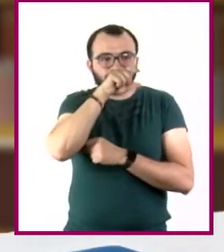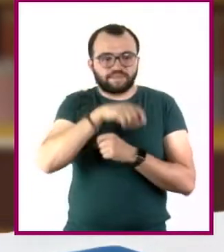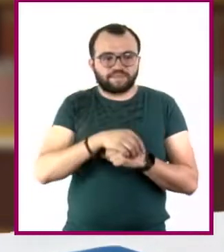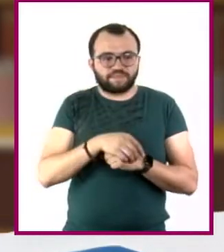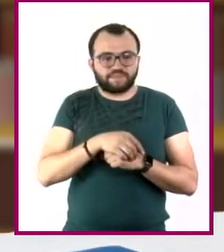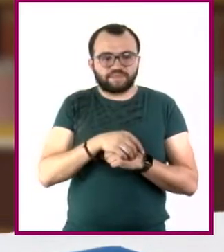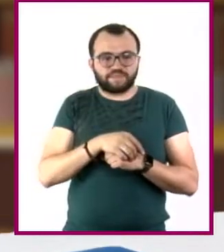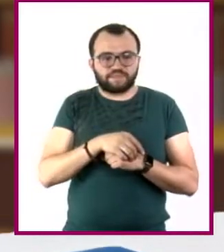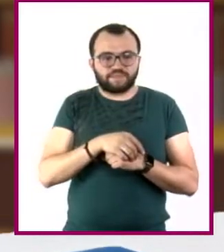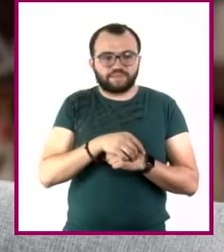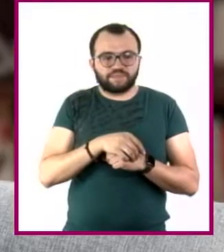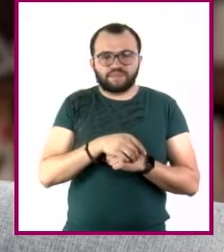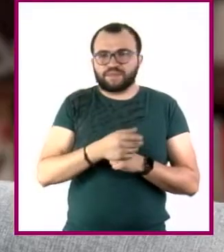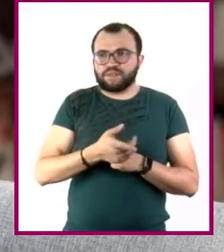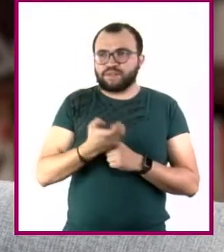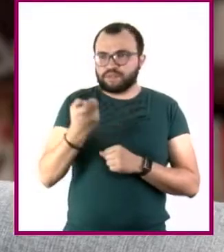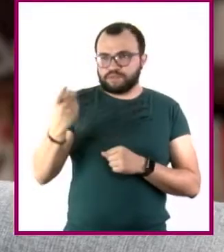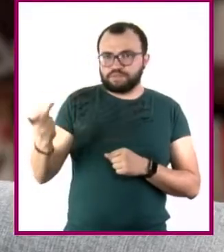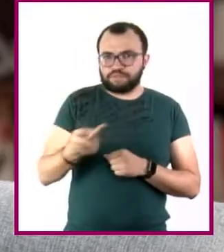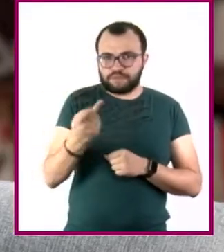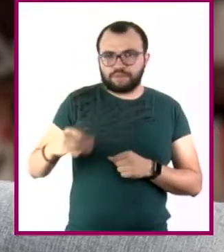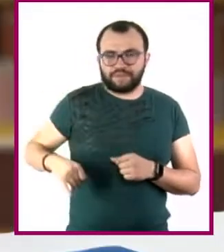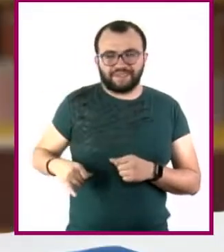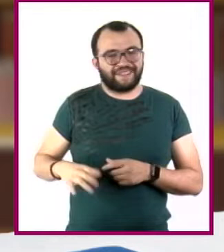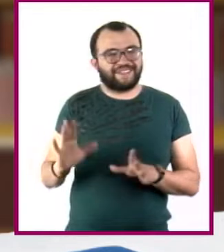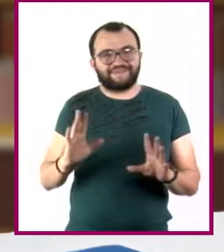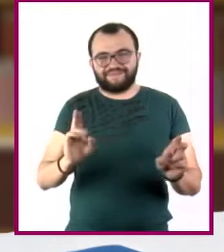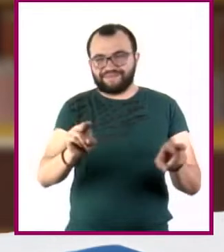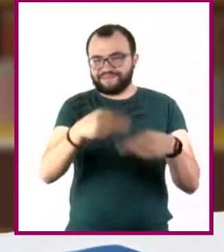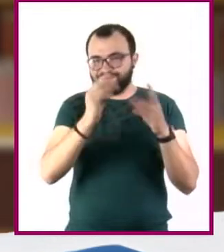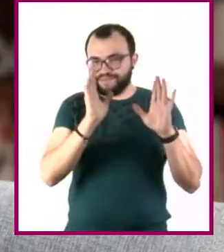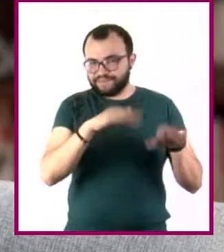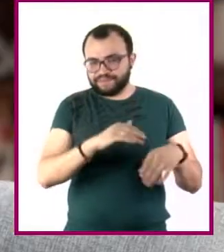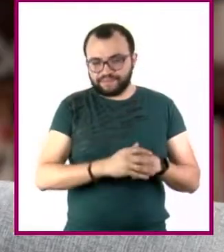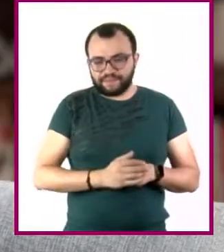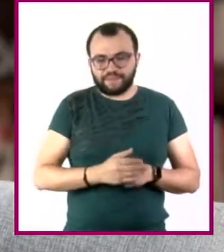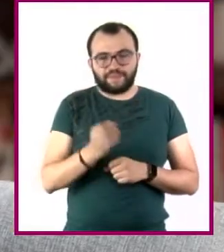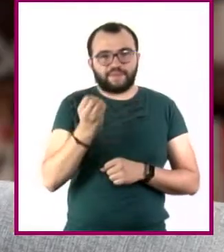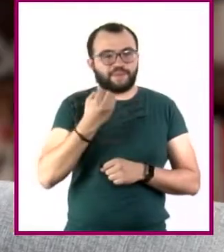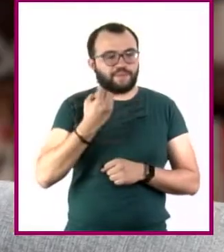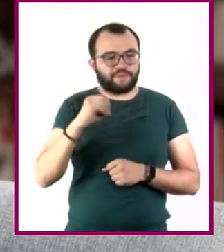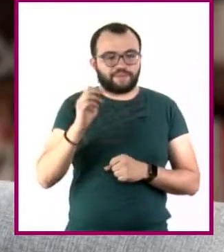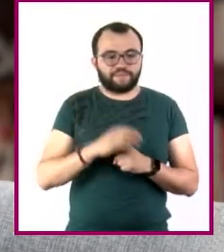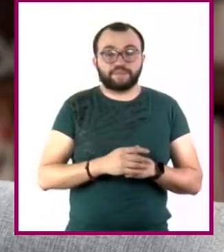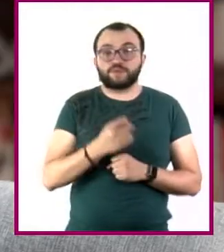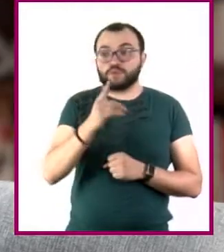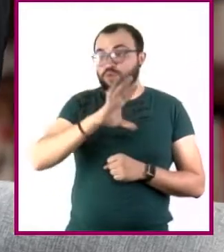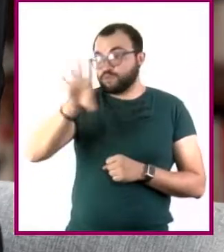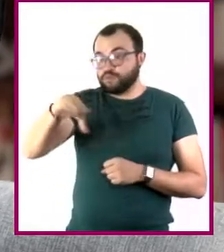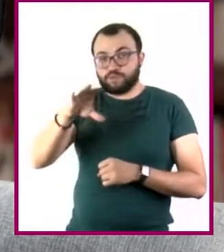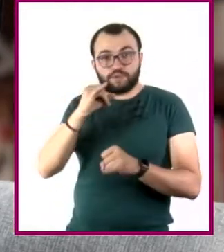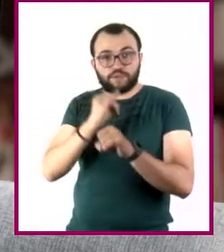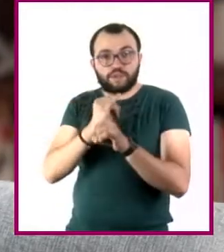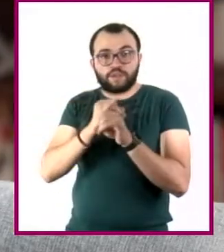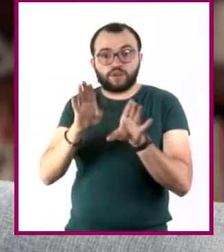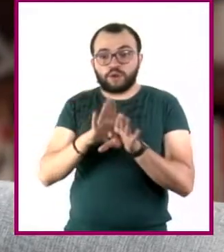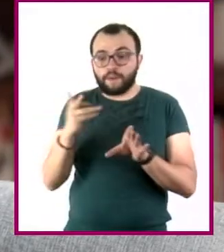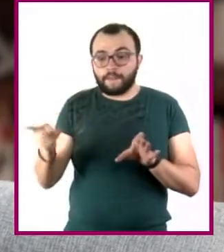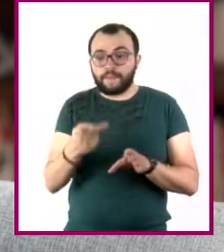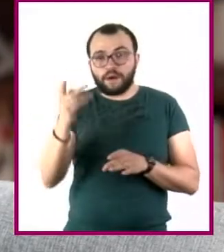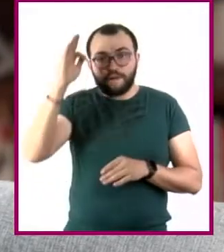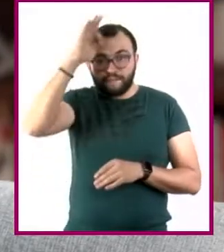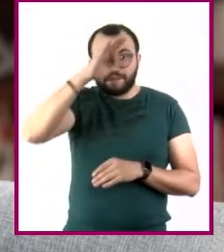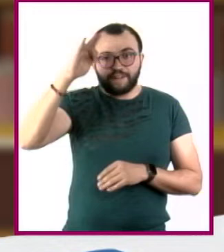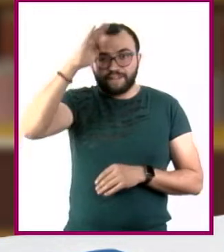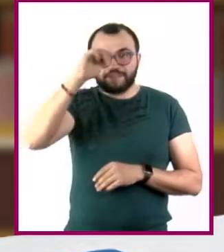parece una pregunta interesante? Solo estoy bromeando. Obviamente. Ya ves que si buscas en internet preguntas filosóficas, salen